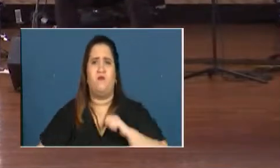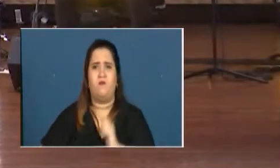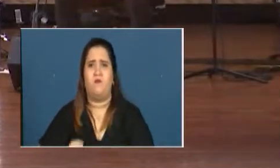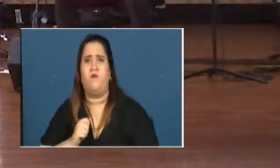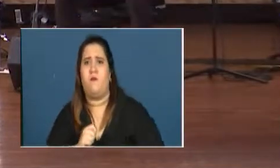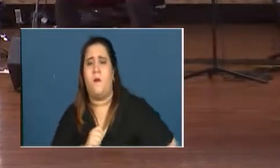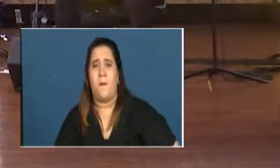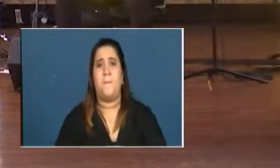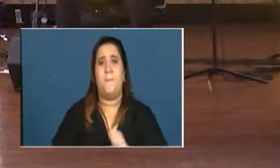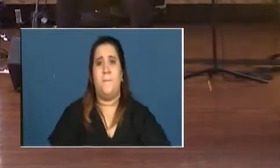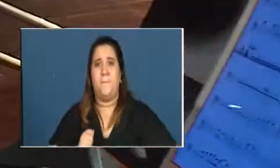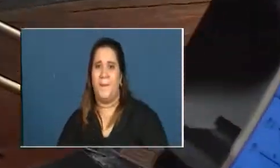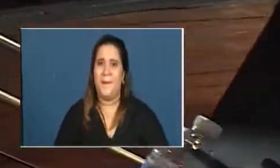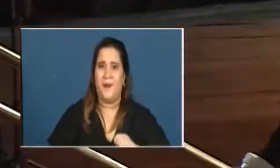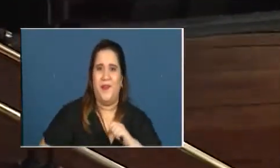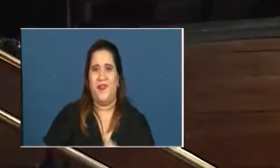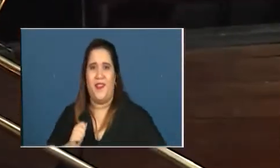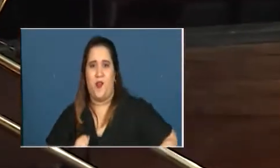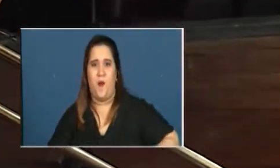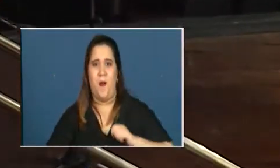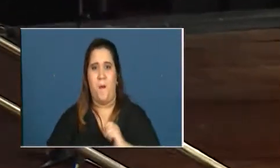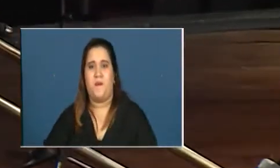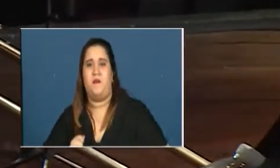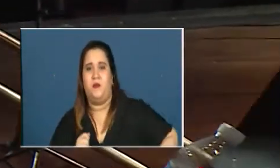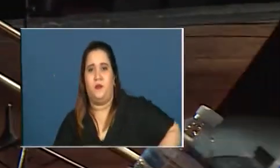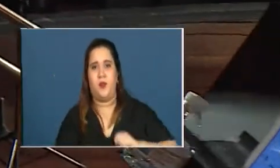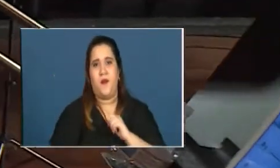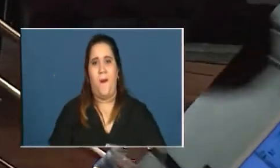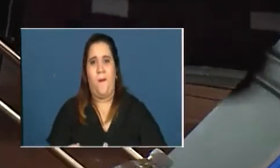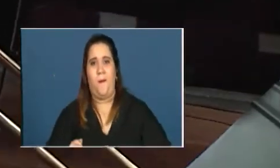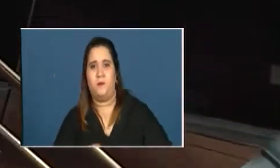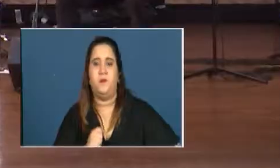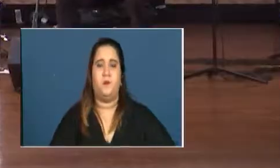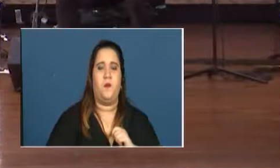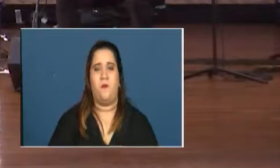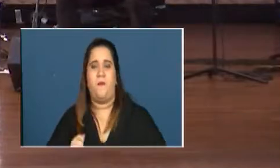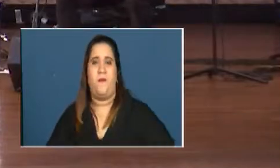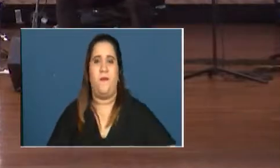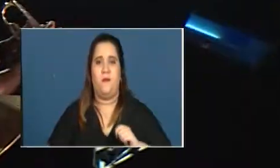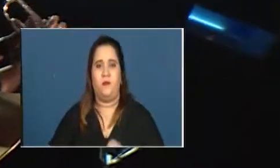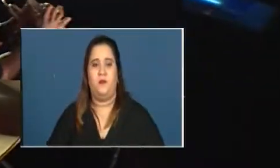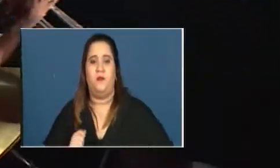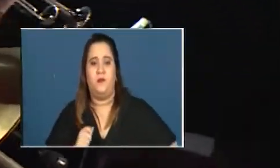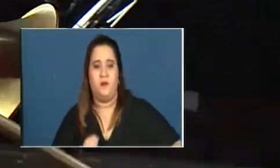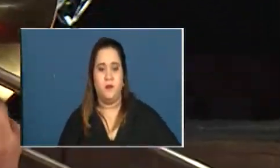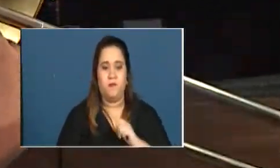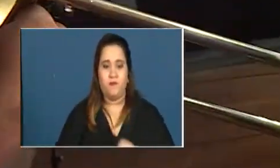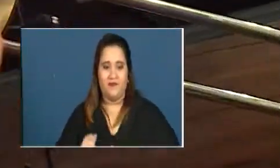Thank you.